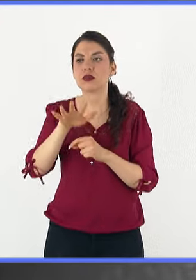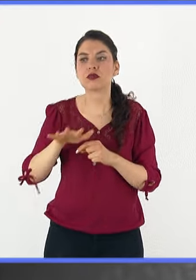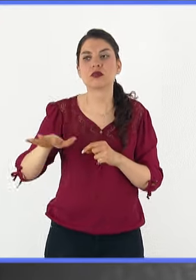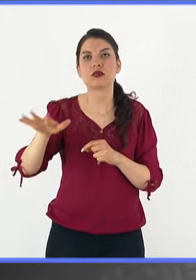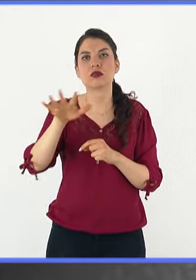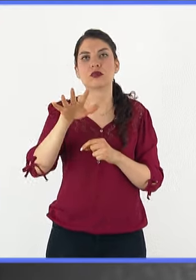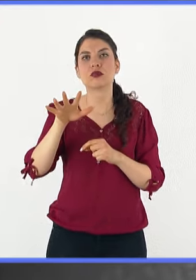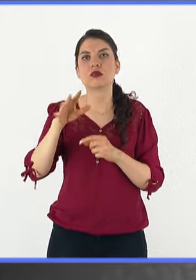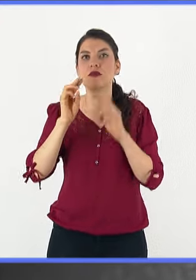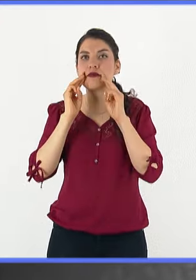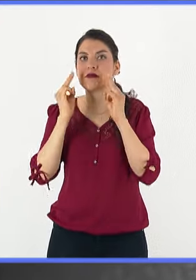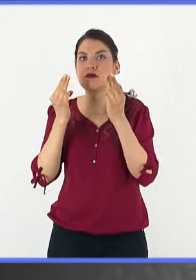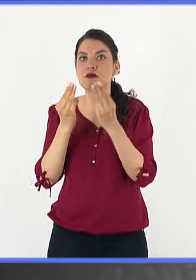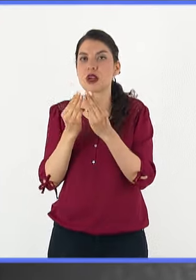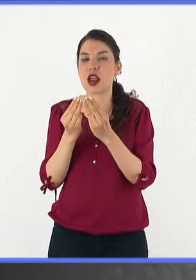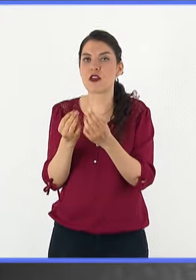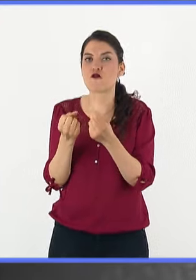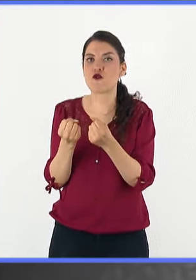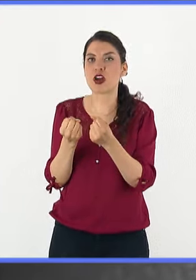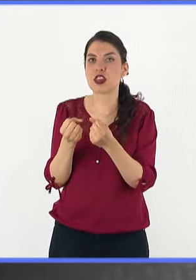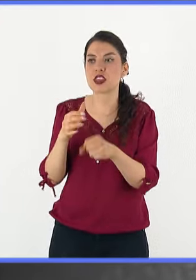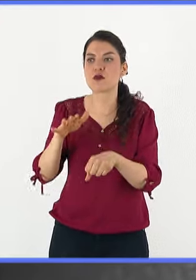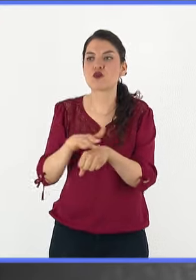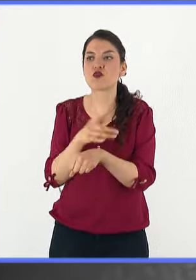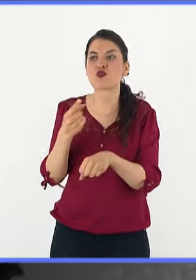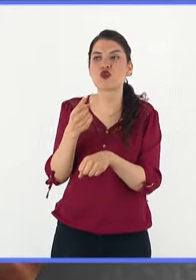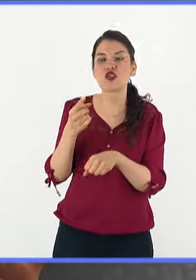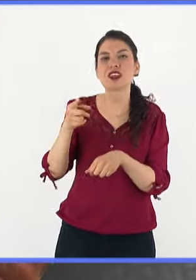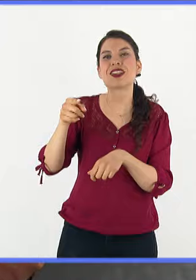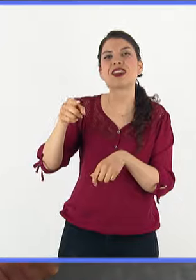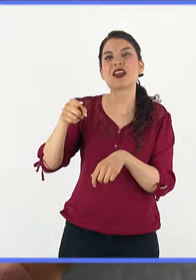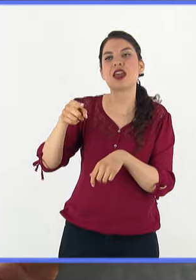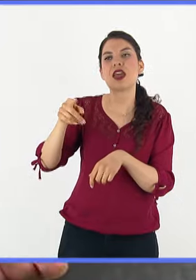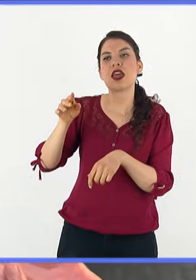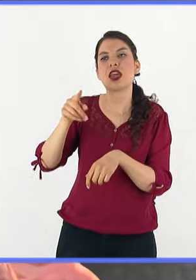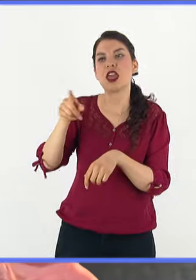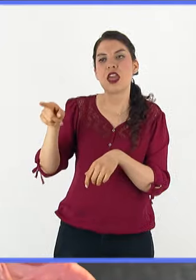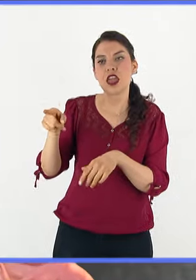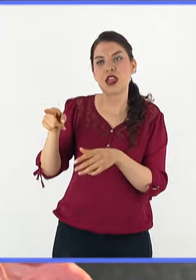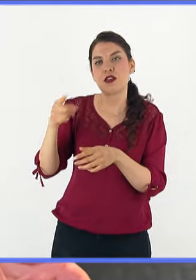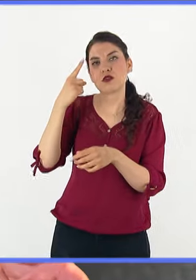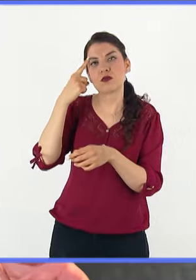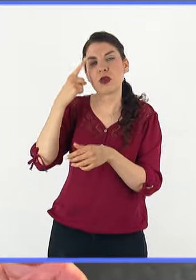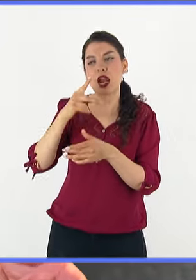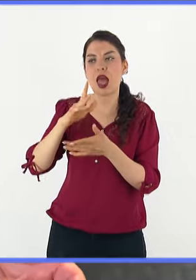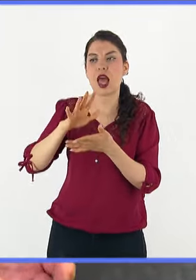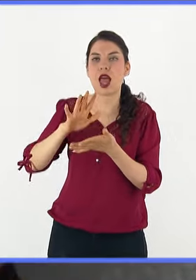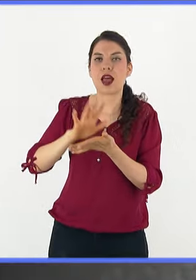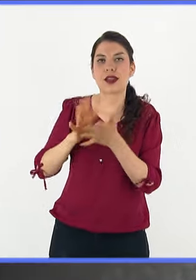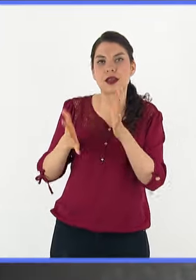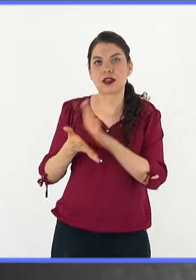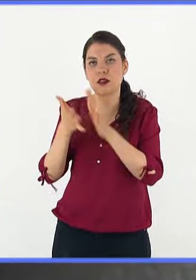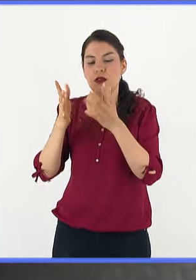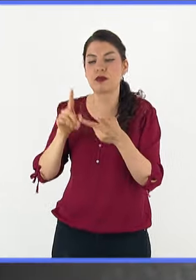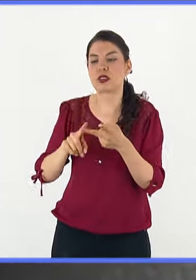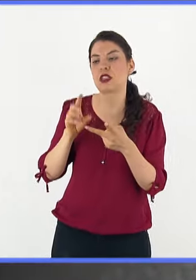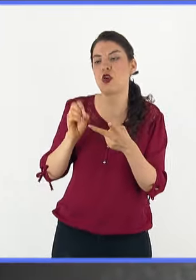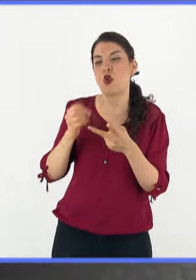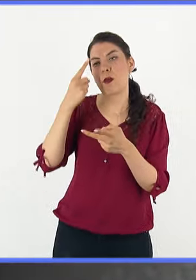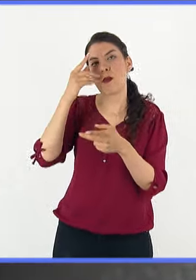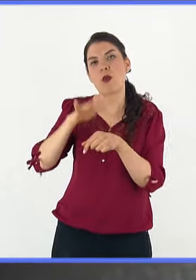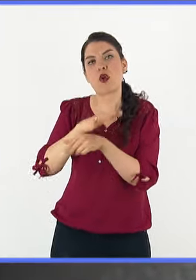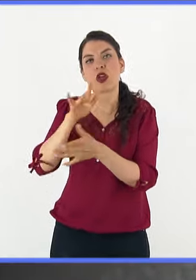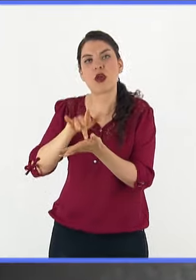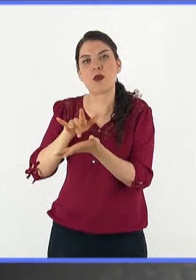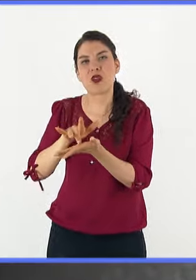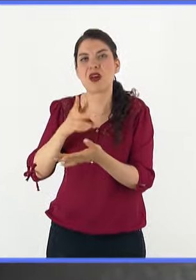organizaciones criminales pues tienen a Merced a la a la sociedad ya sea por omisión por comisión o por complicidad No pero en esas